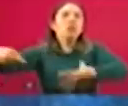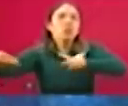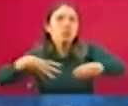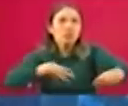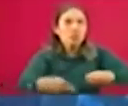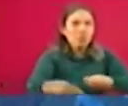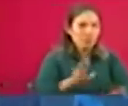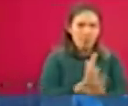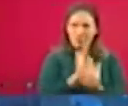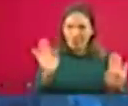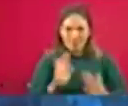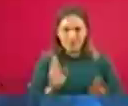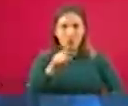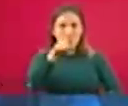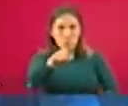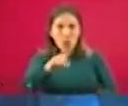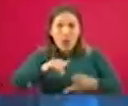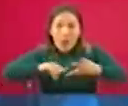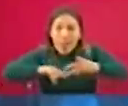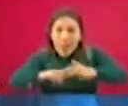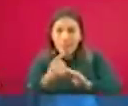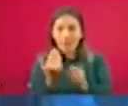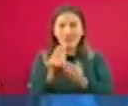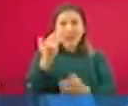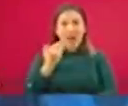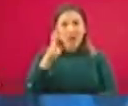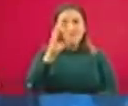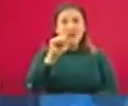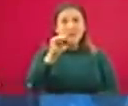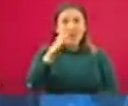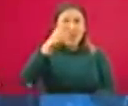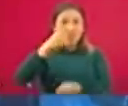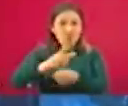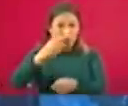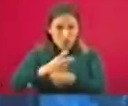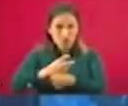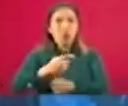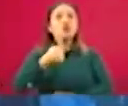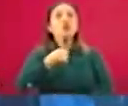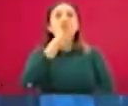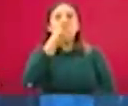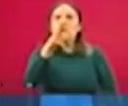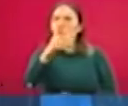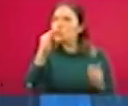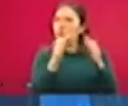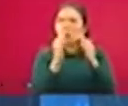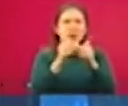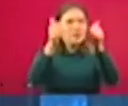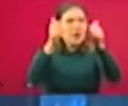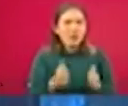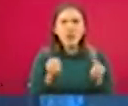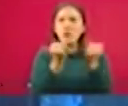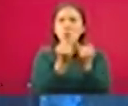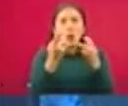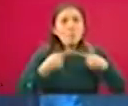entre 620.000 y 730.000, cuando anoche la cifra oficial era de